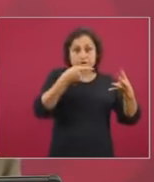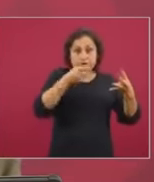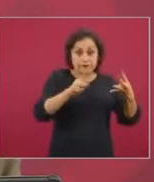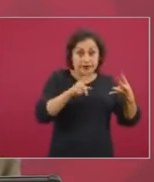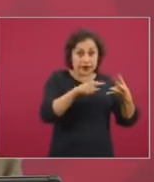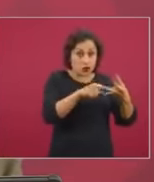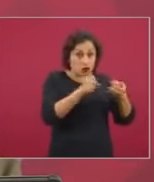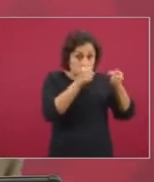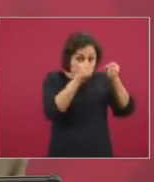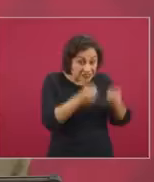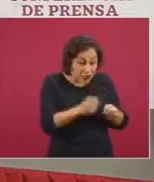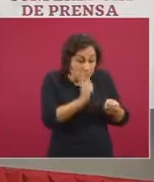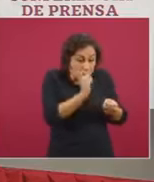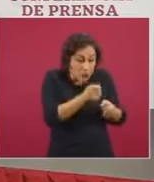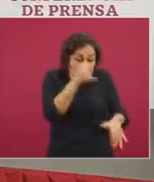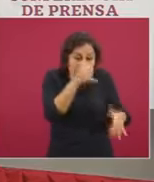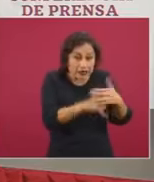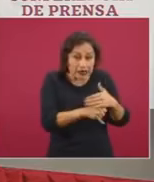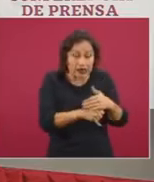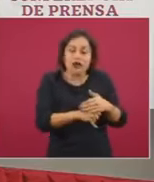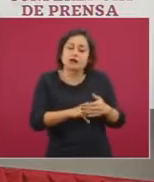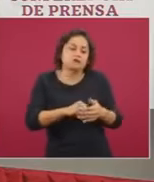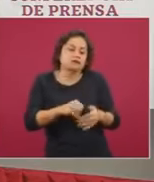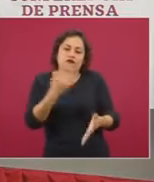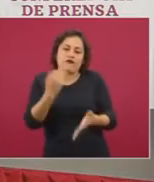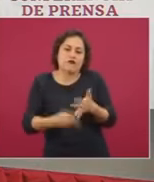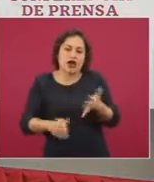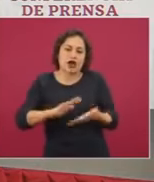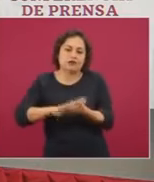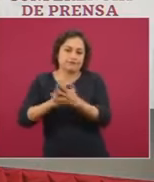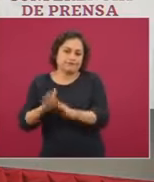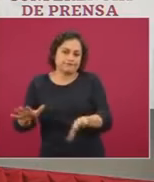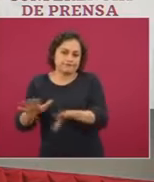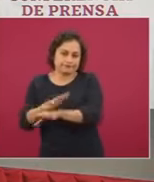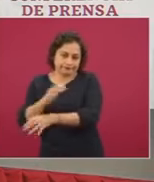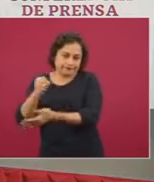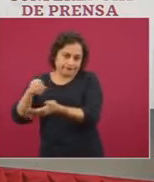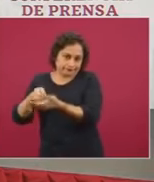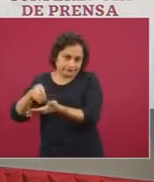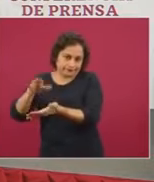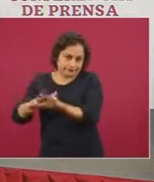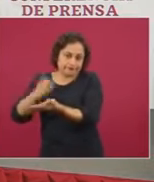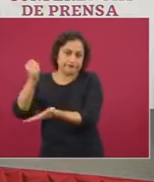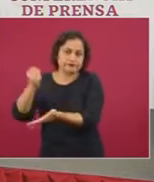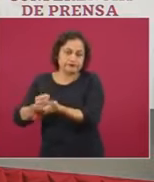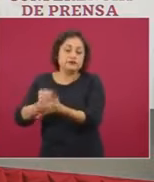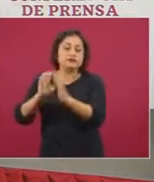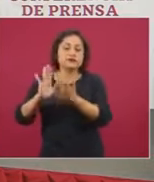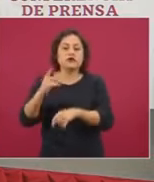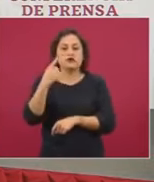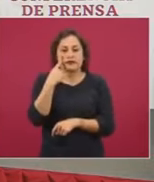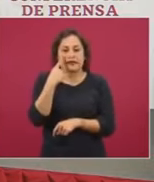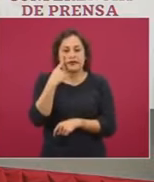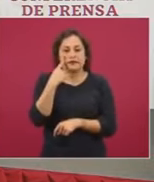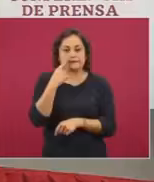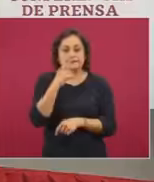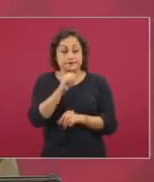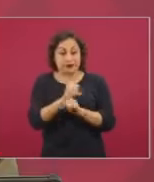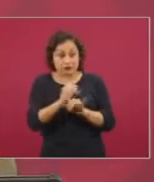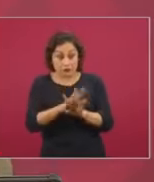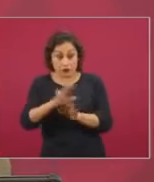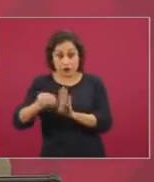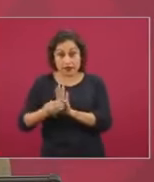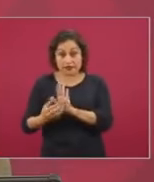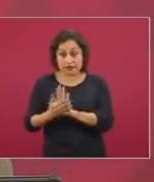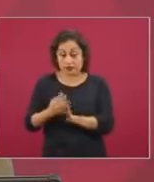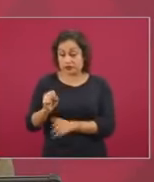dictaminación. Entonces tenemos un proceso de dictaminación. Entonces recuerden, tenemos defunciones que están registradas en el CISBER. Que